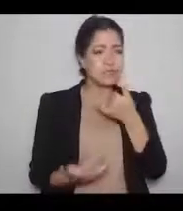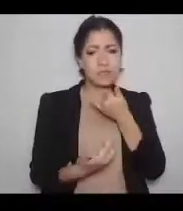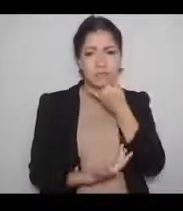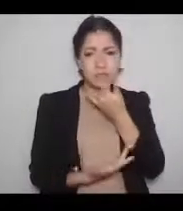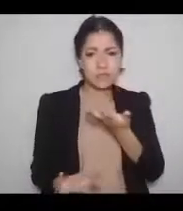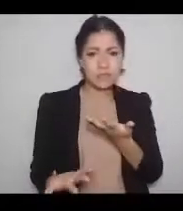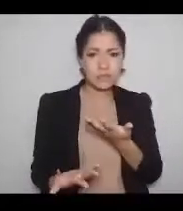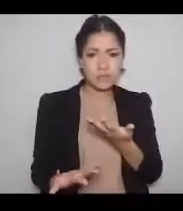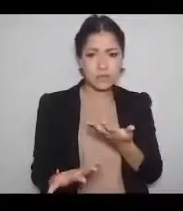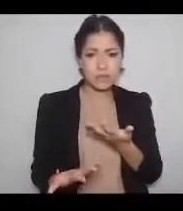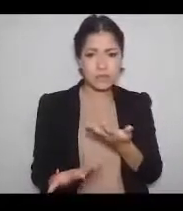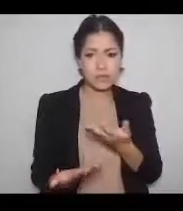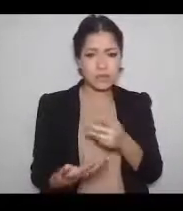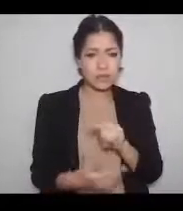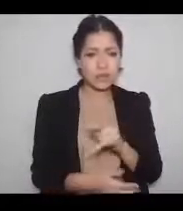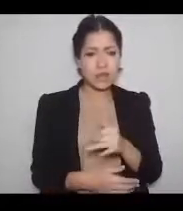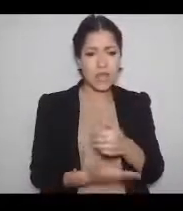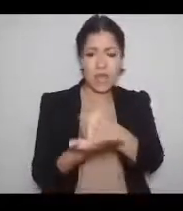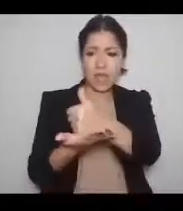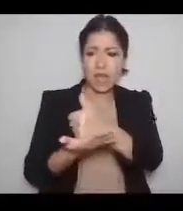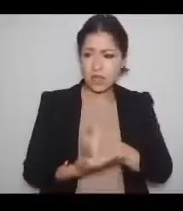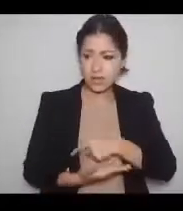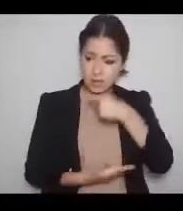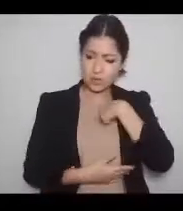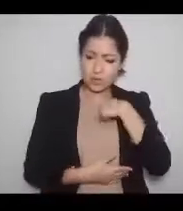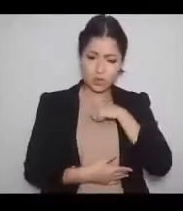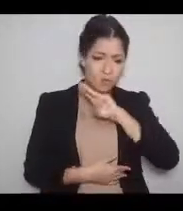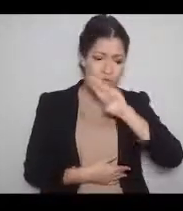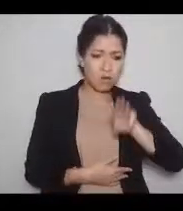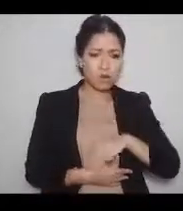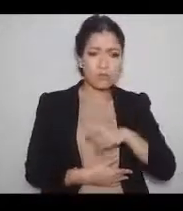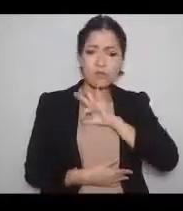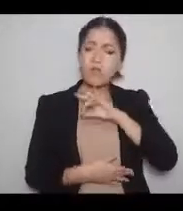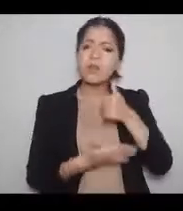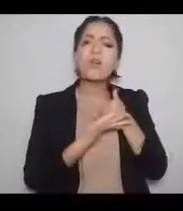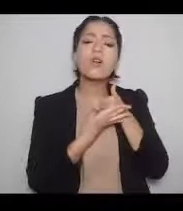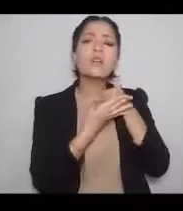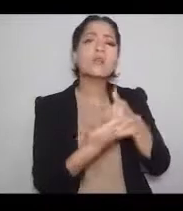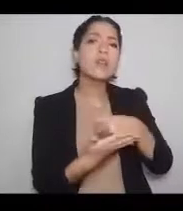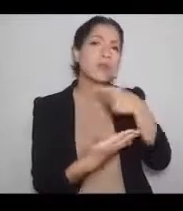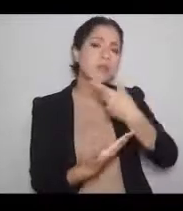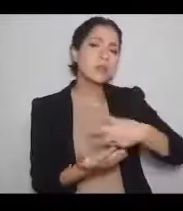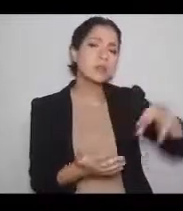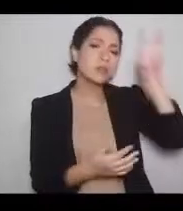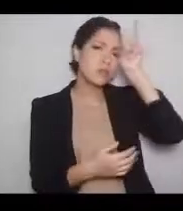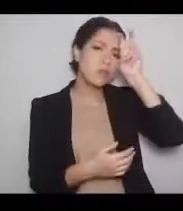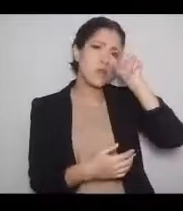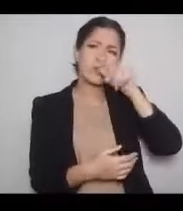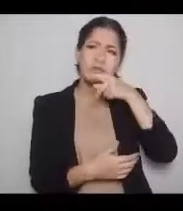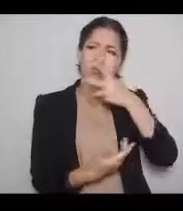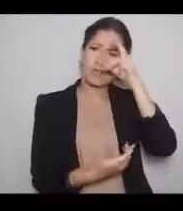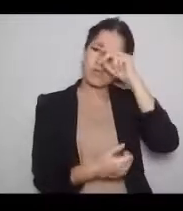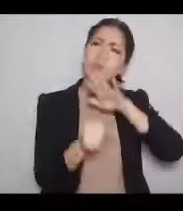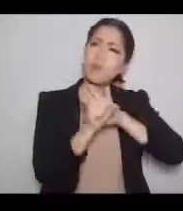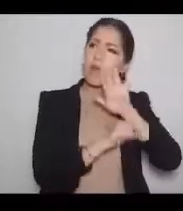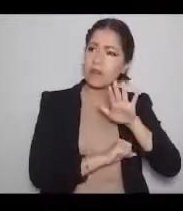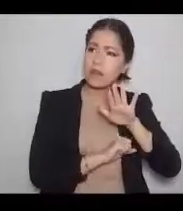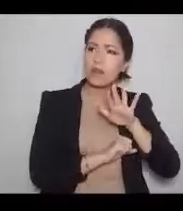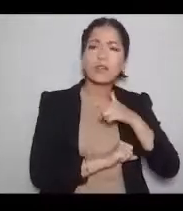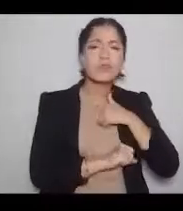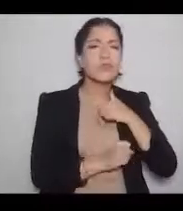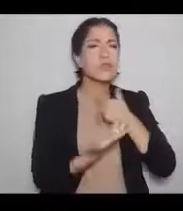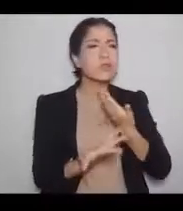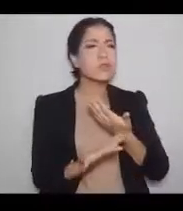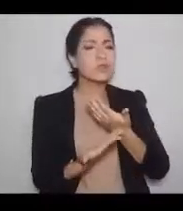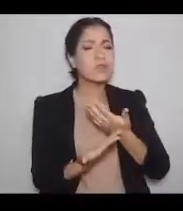¡Puedo ayudarte, Tico! ¡Ayúdame a morir! ¡Puedo ayudarte a soñar! ¿Qué sueñas tú? Soñé que